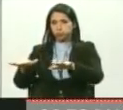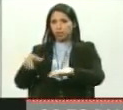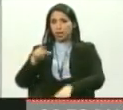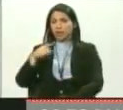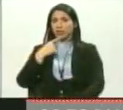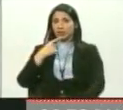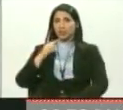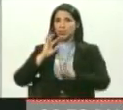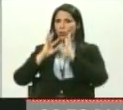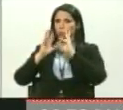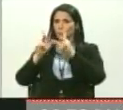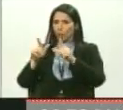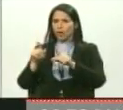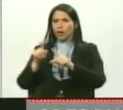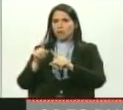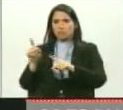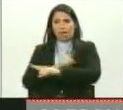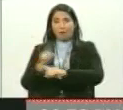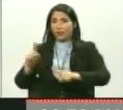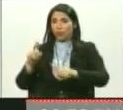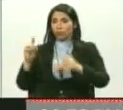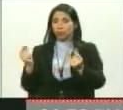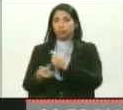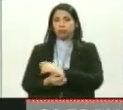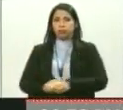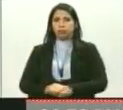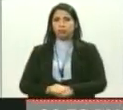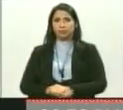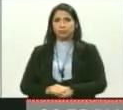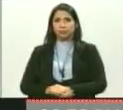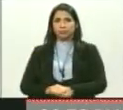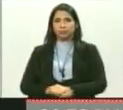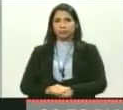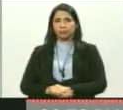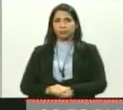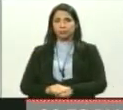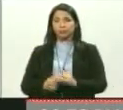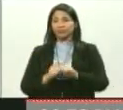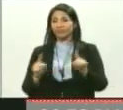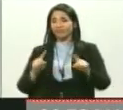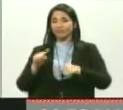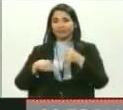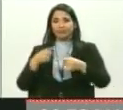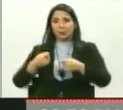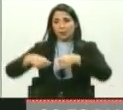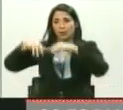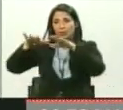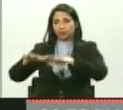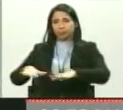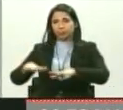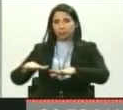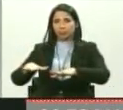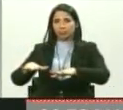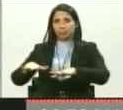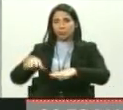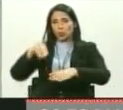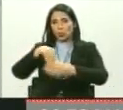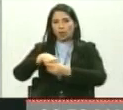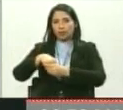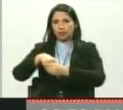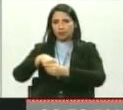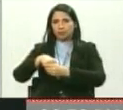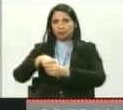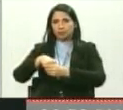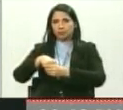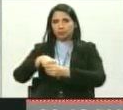cuento, que actuaron bien, rápidamente, a tiempo. Pero luego levantaron la